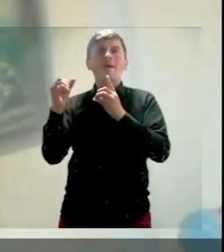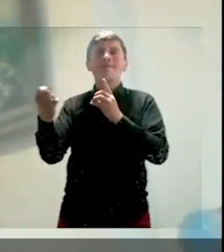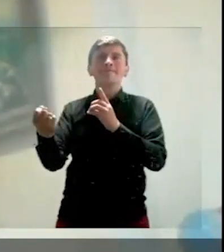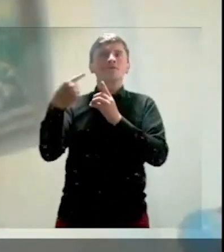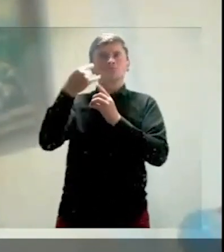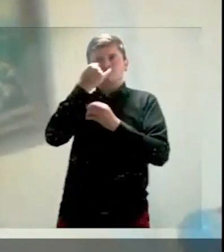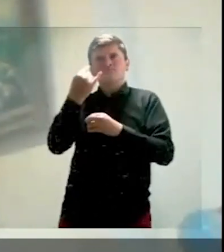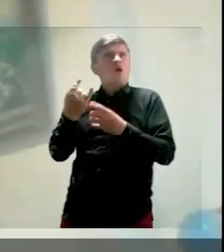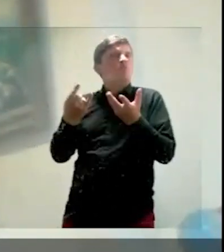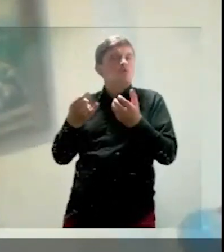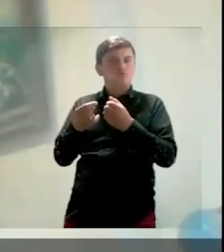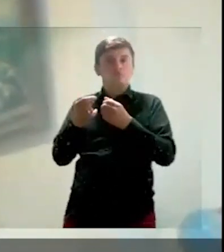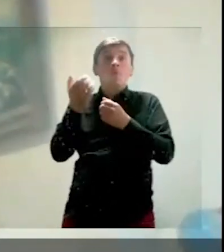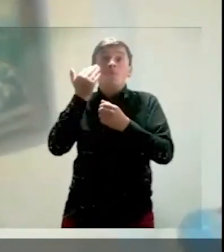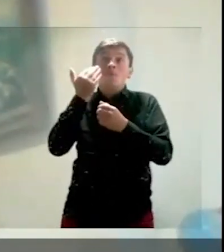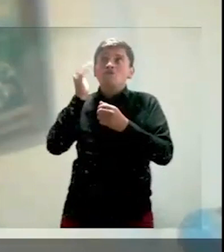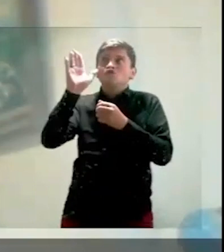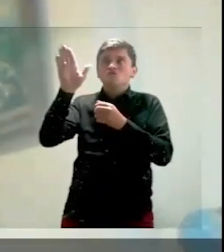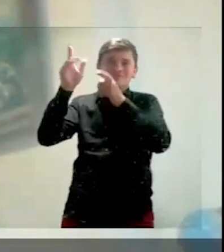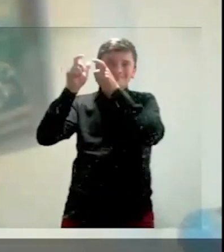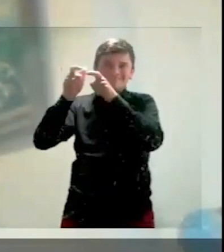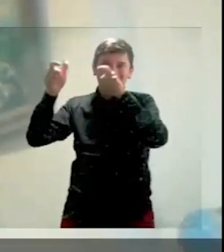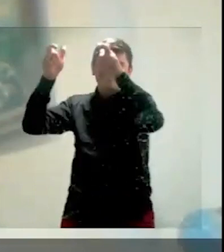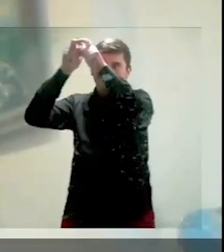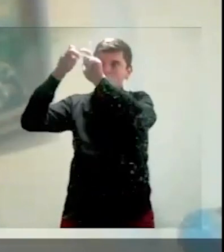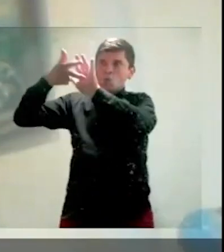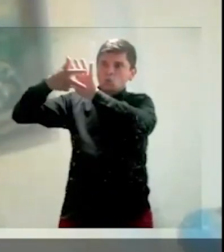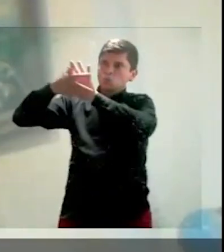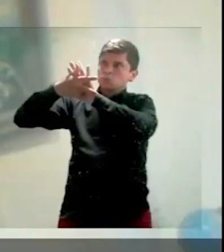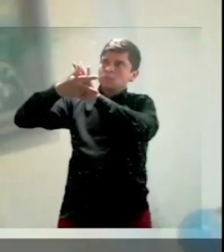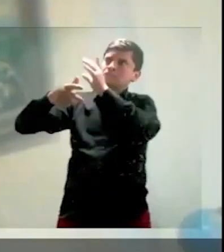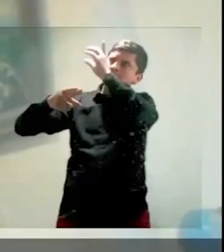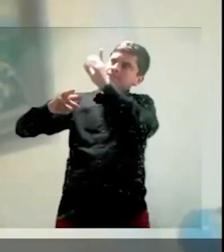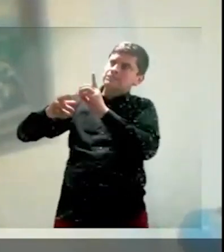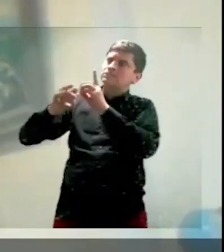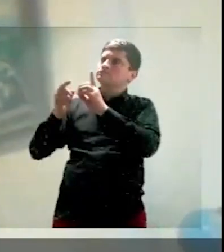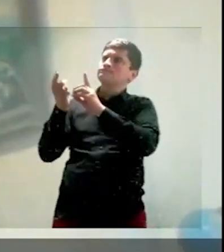¿Cuándo la Corte Constitucional puede tomar la decisión